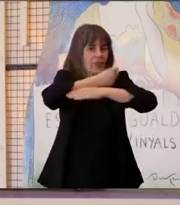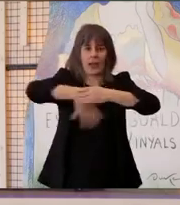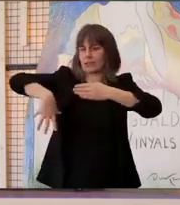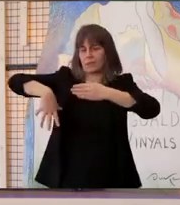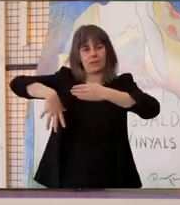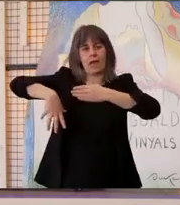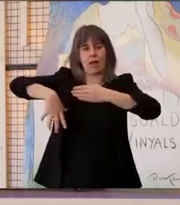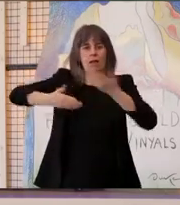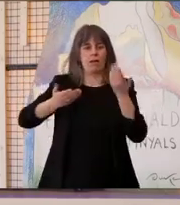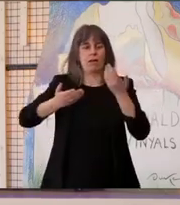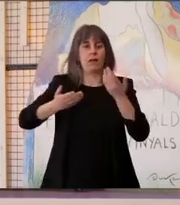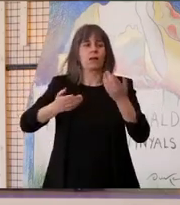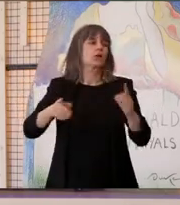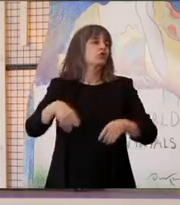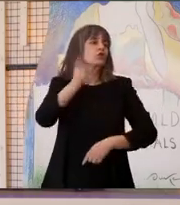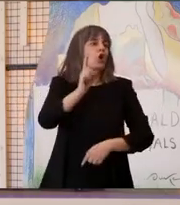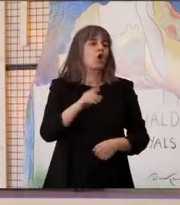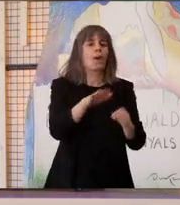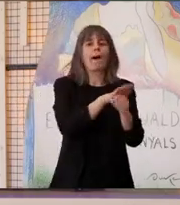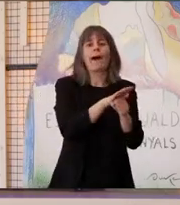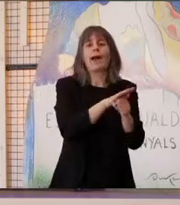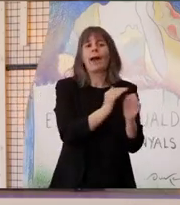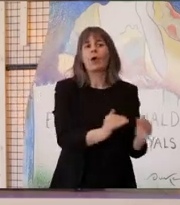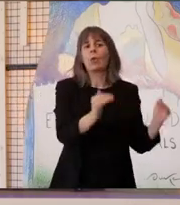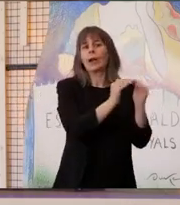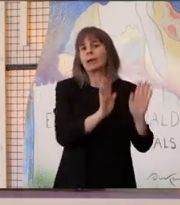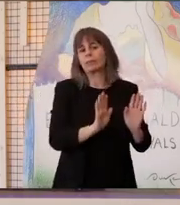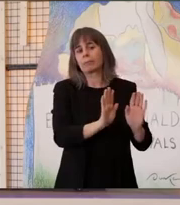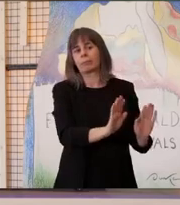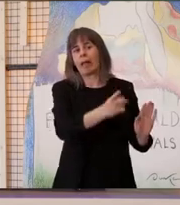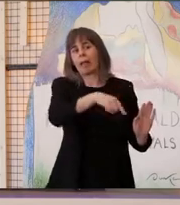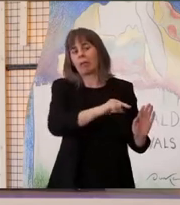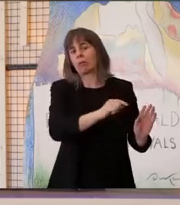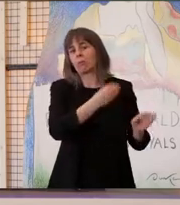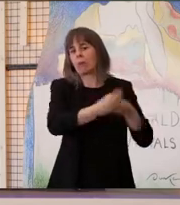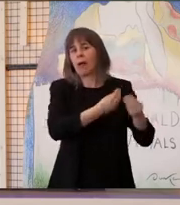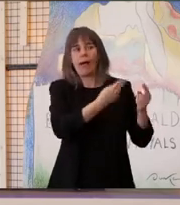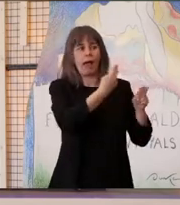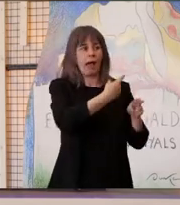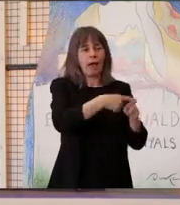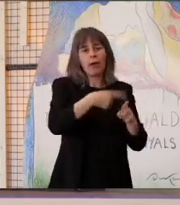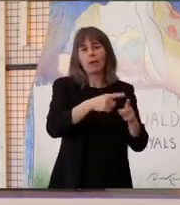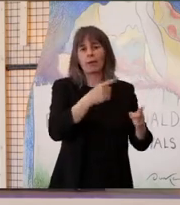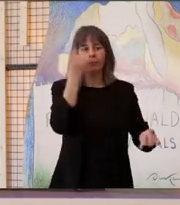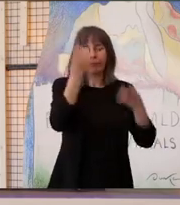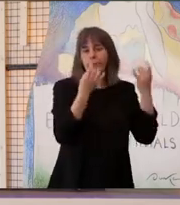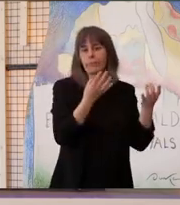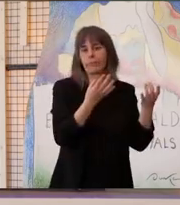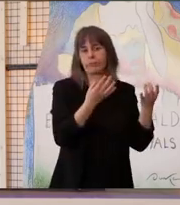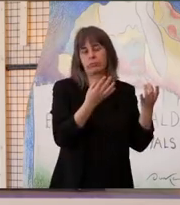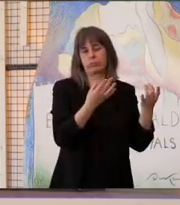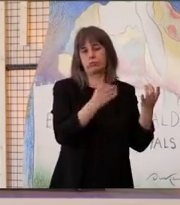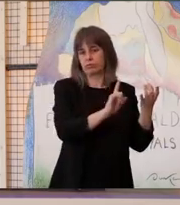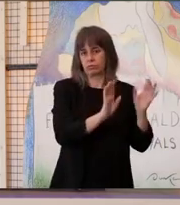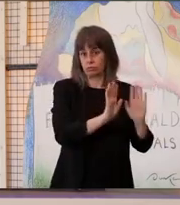fija exclusivamente en tener un área de igualdad que realice actividades atendiendo a las propias competencias sino